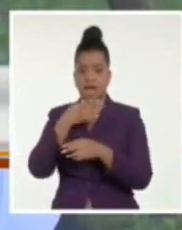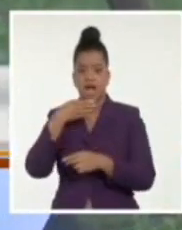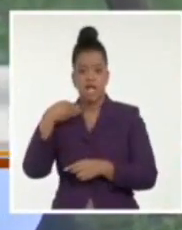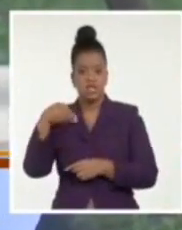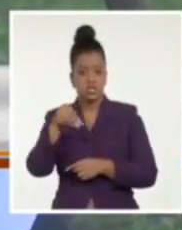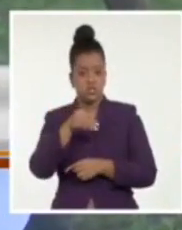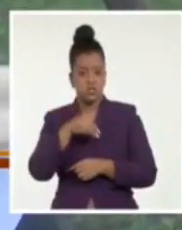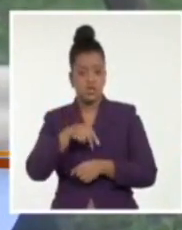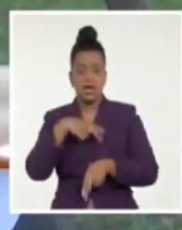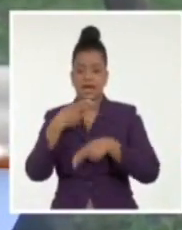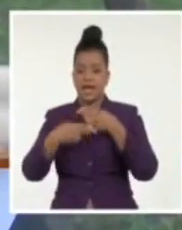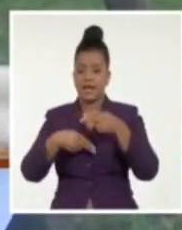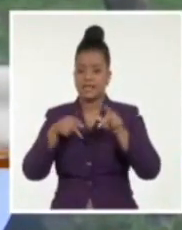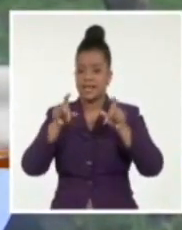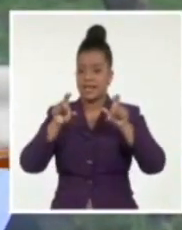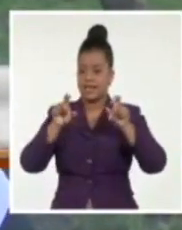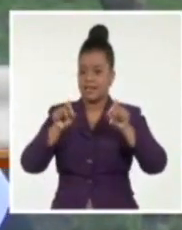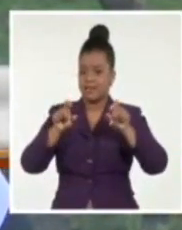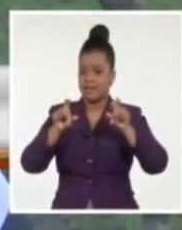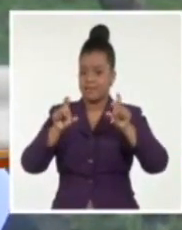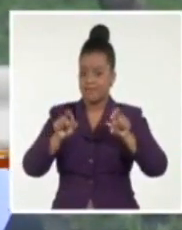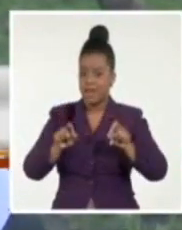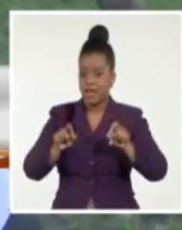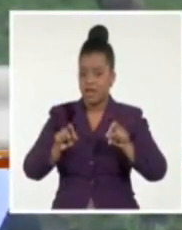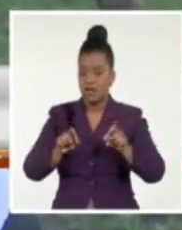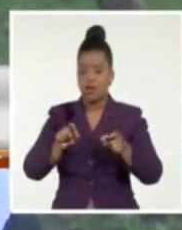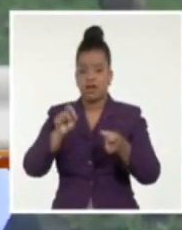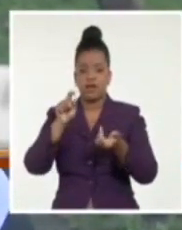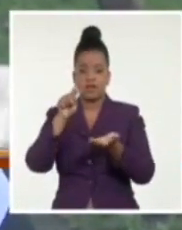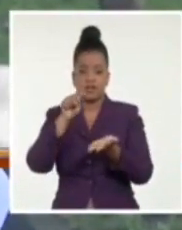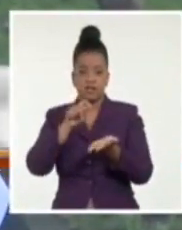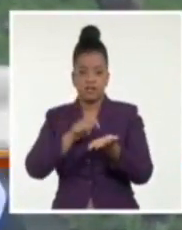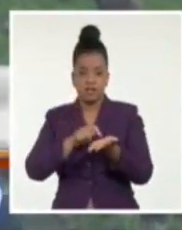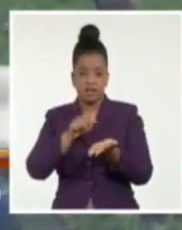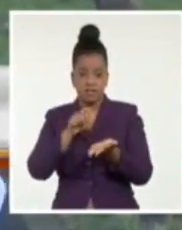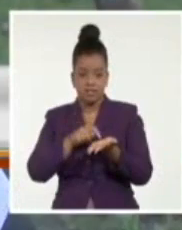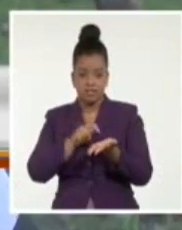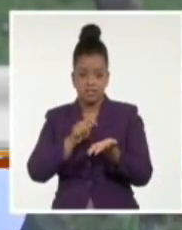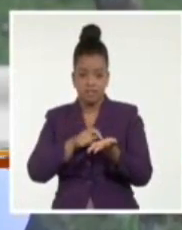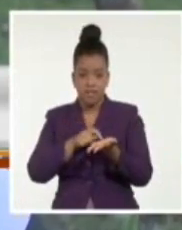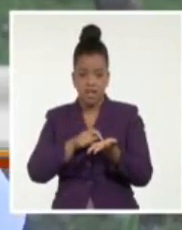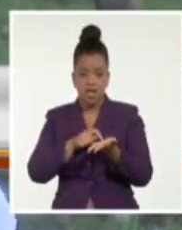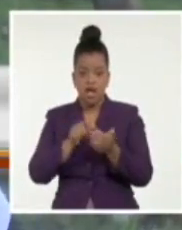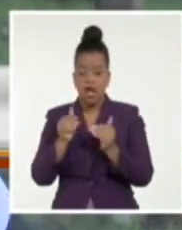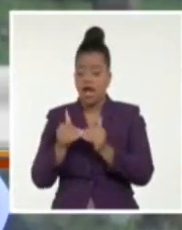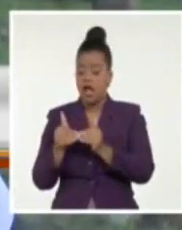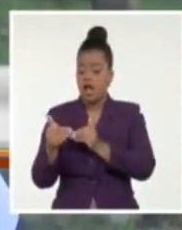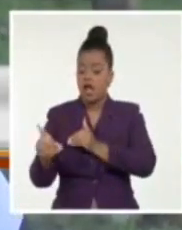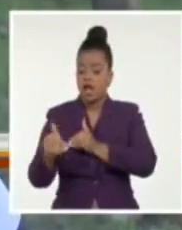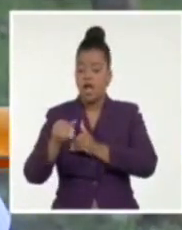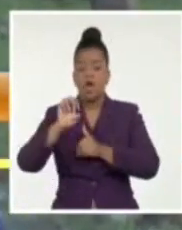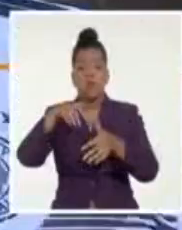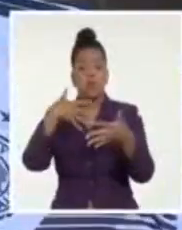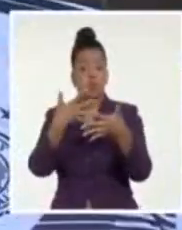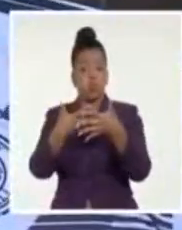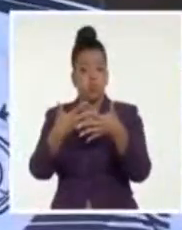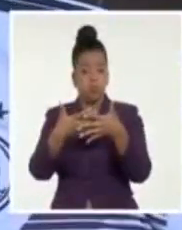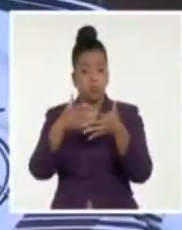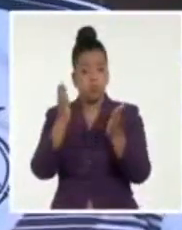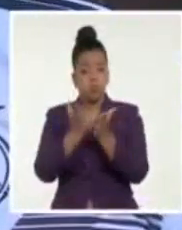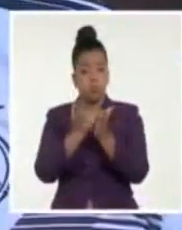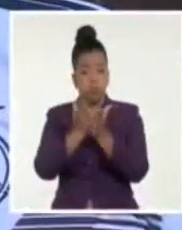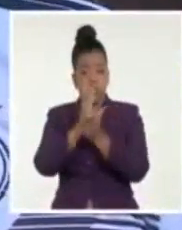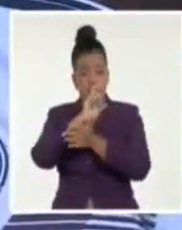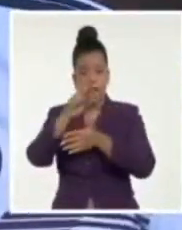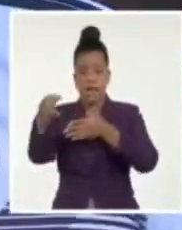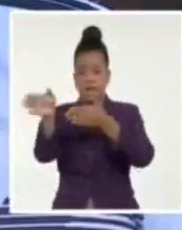refresco, a la orilla de la bodega está la escuela donde se pintó, se reparó. Nuestra